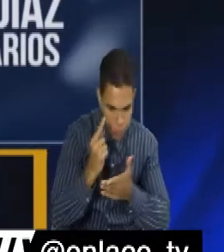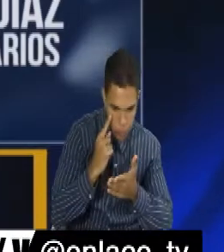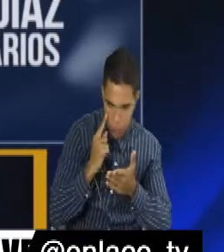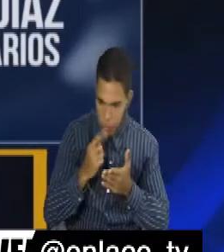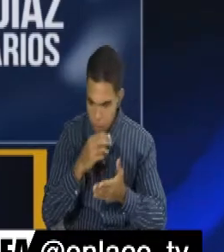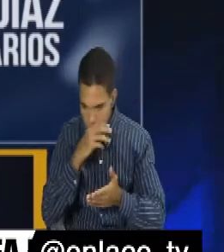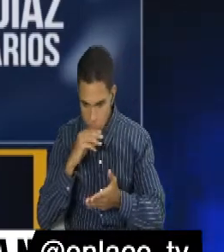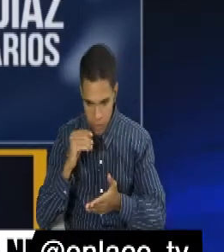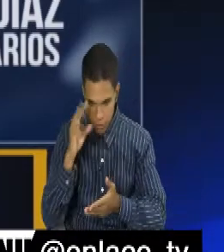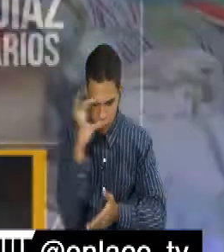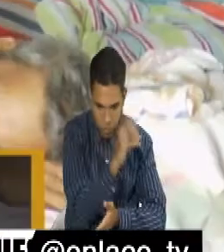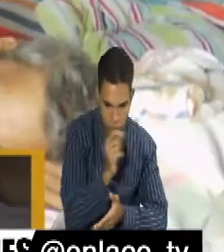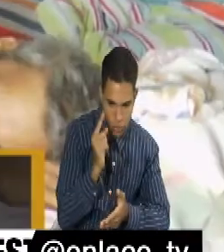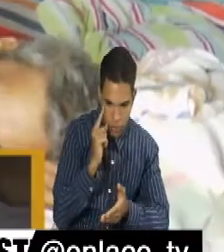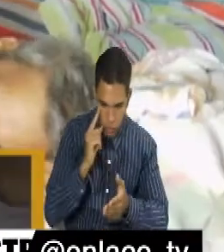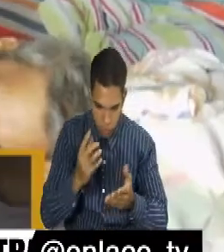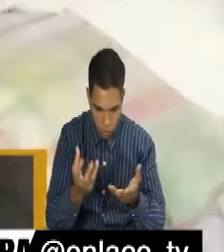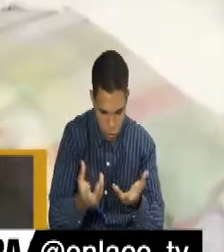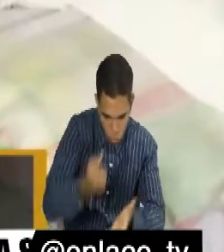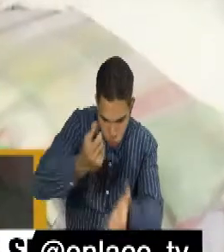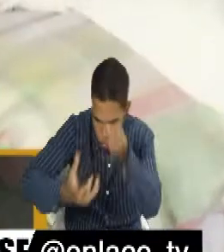en la ambulancia a la ruta del Cacao, centro asistencial.